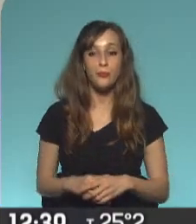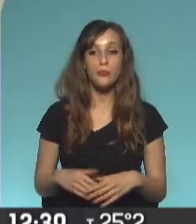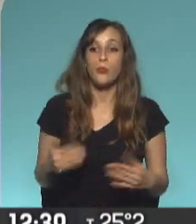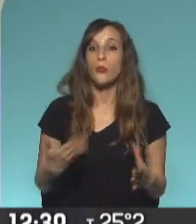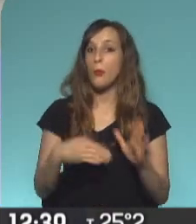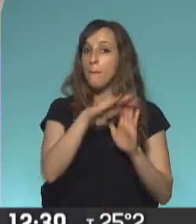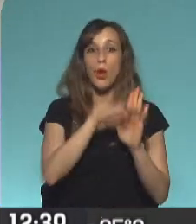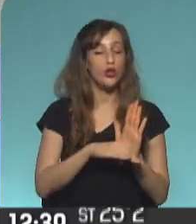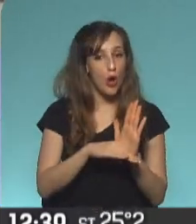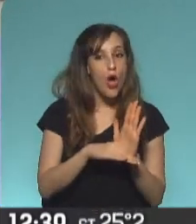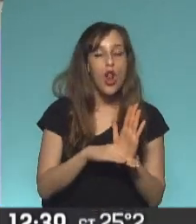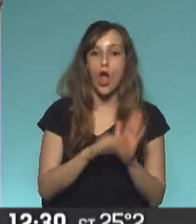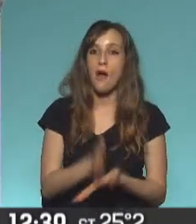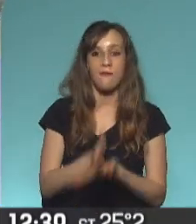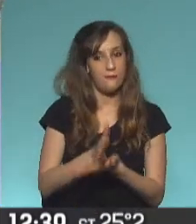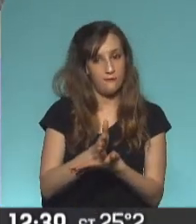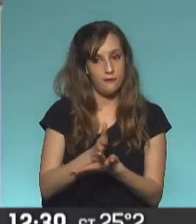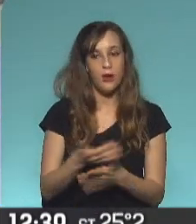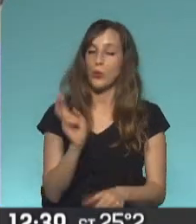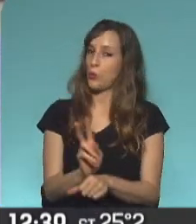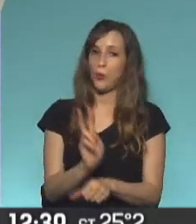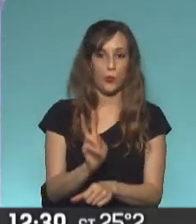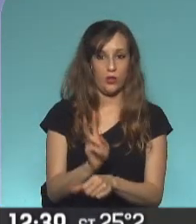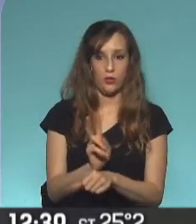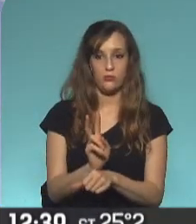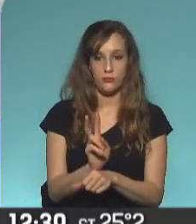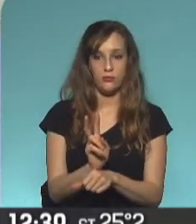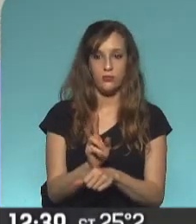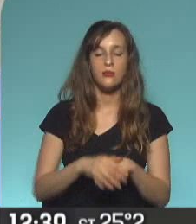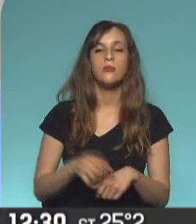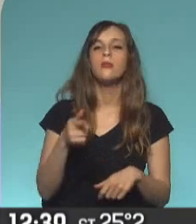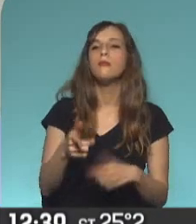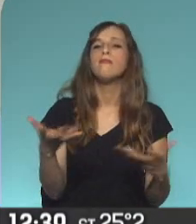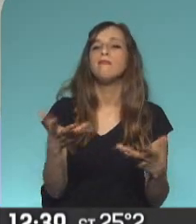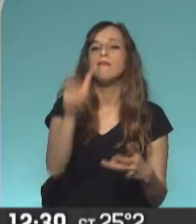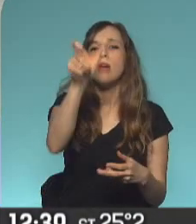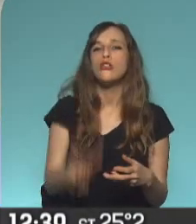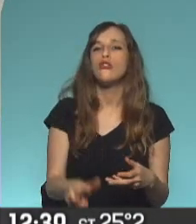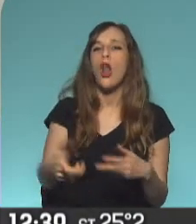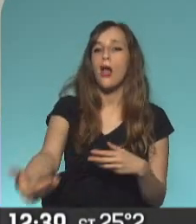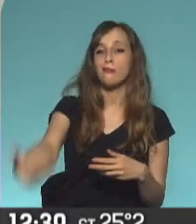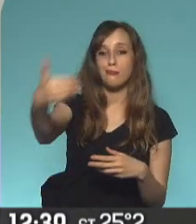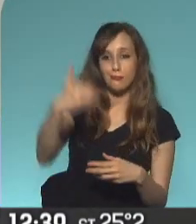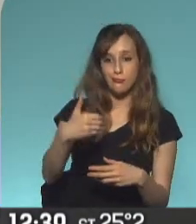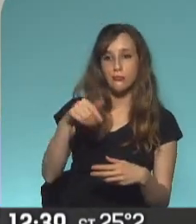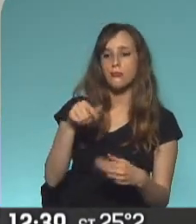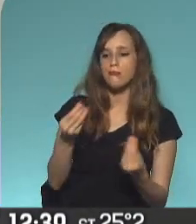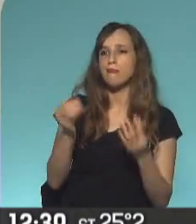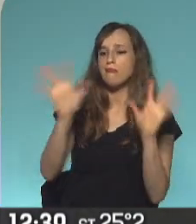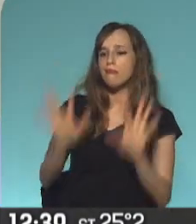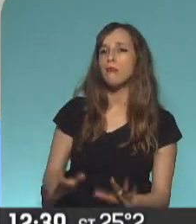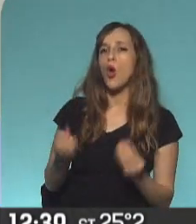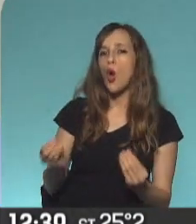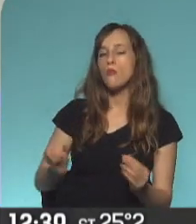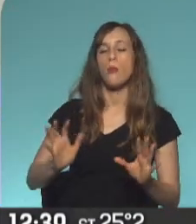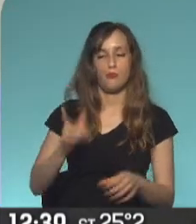protocolo y, bueno, cuidándonos. ¿Cómo preparan un paciente cuando llega para cuidar también su salud? Y bueno, se le